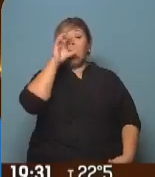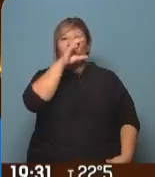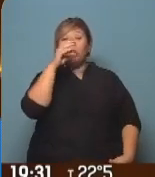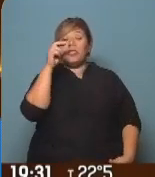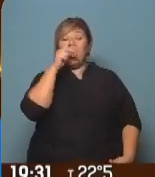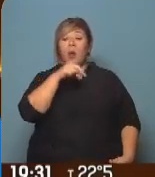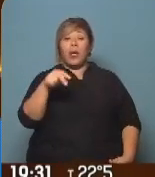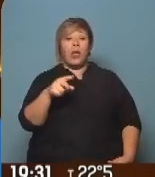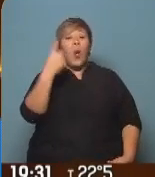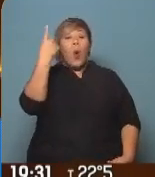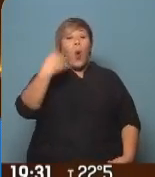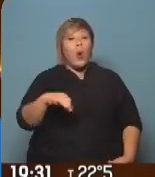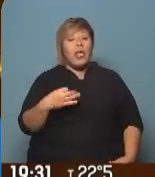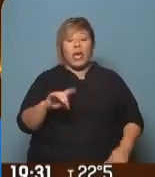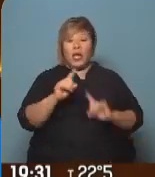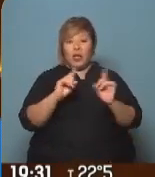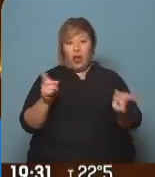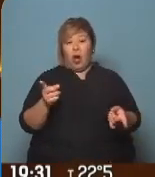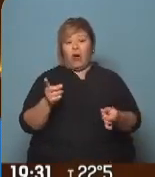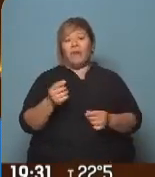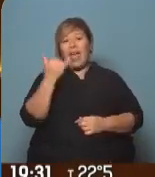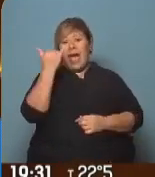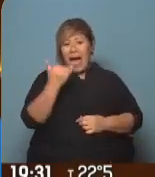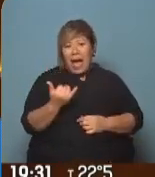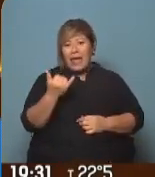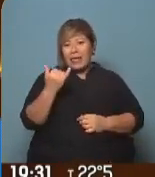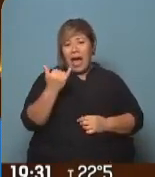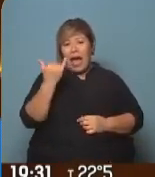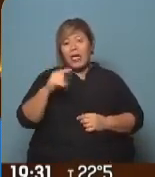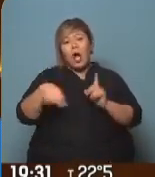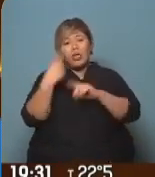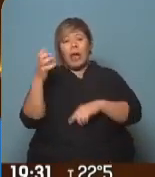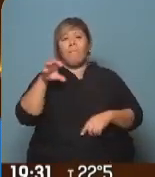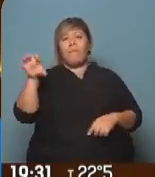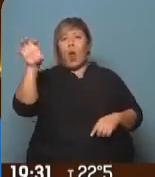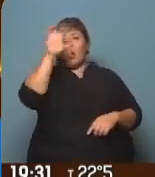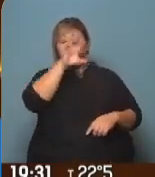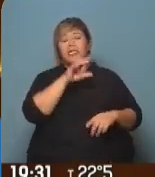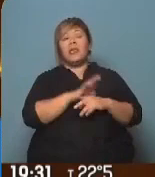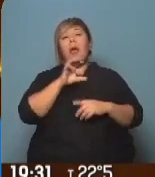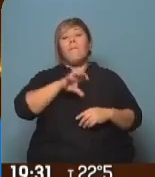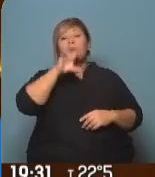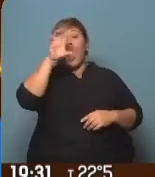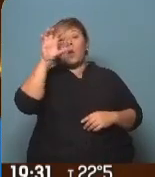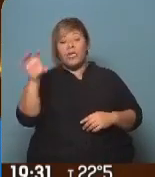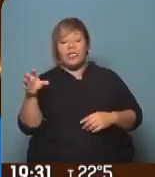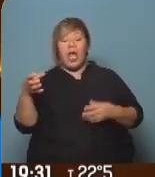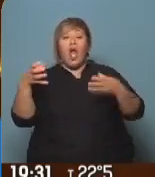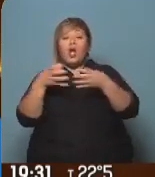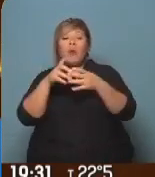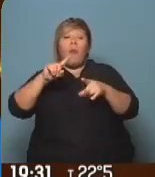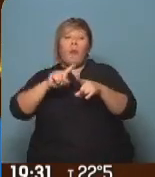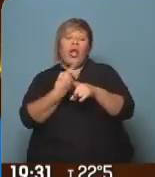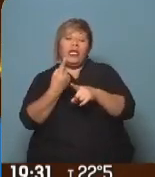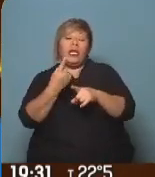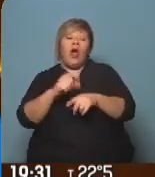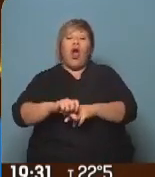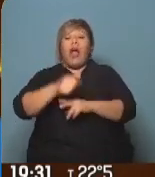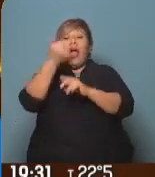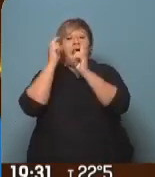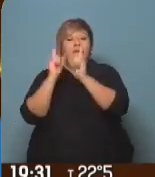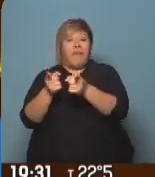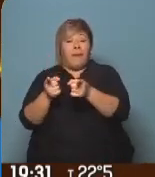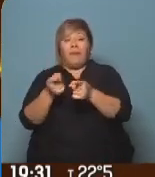Argentina en la que nunca hubo una alternancia, también hay algunas otras, pero esas otras provincias en las que siempre gobernó el mismo partido, ese partido es